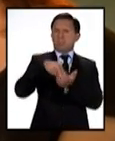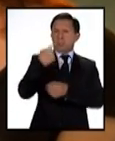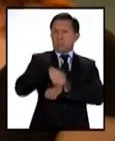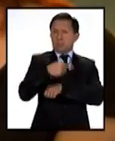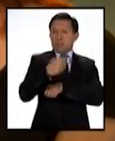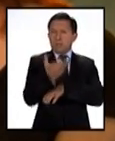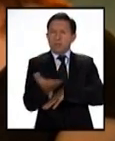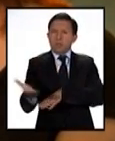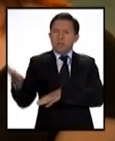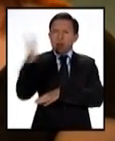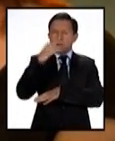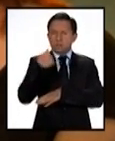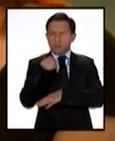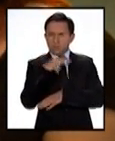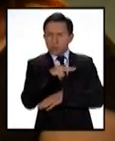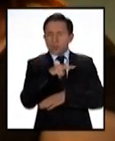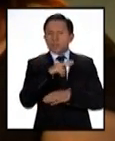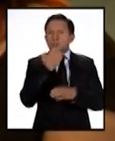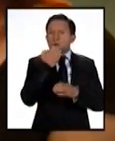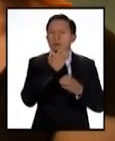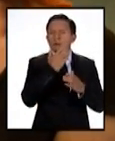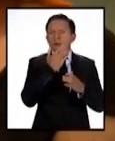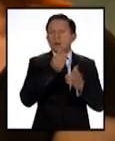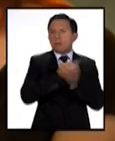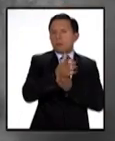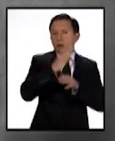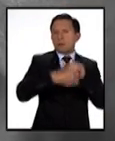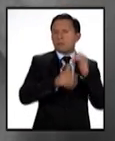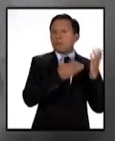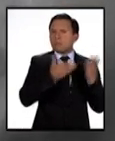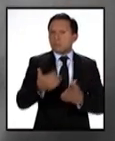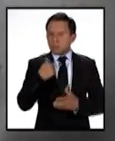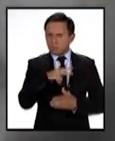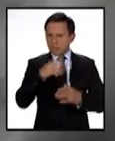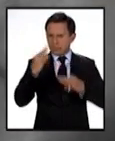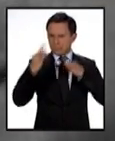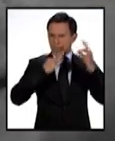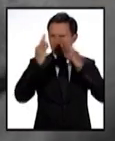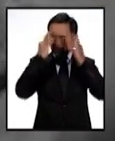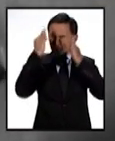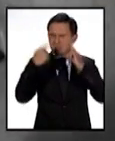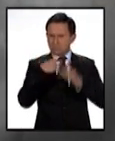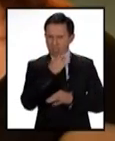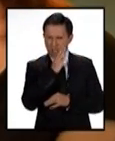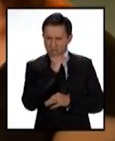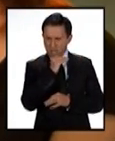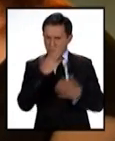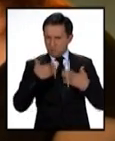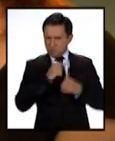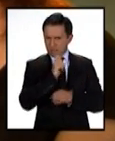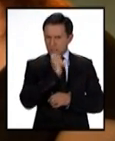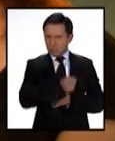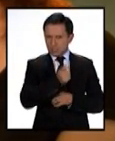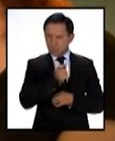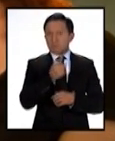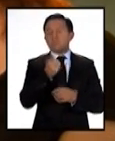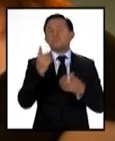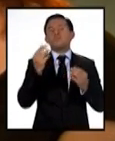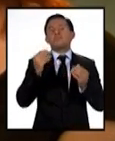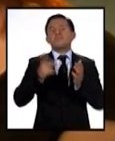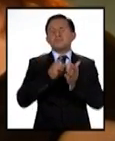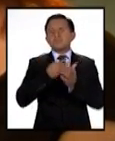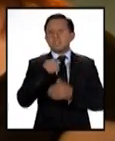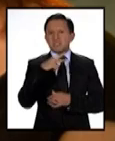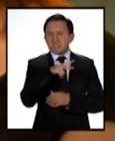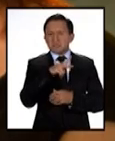los alumnos me decían, es que lo tuvo de pie todo el rato y se quería sentar y no le permitía sentarse. Si él derramaba algo